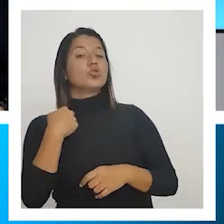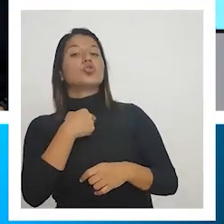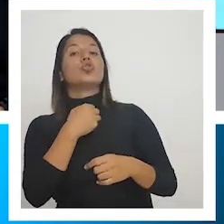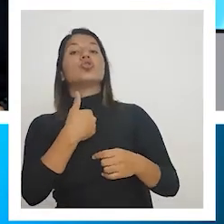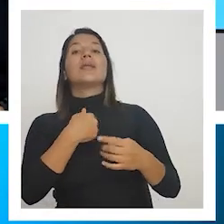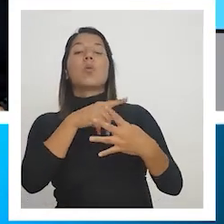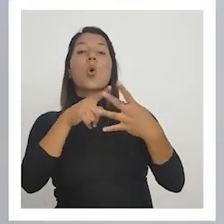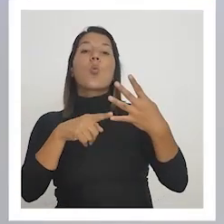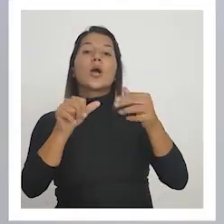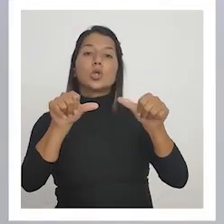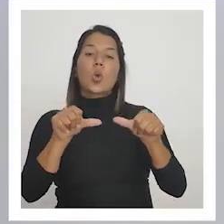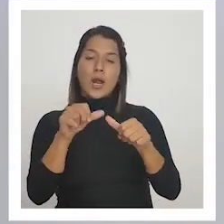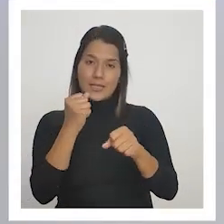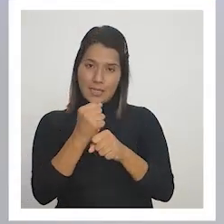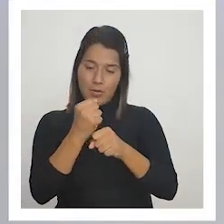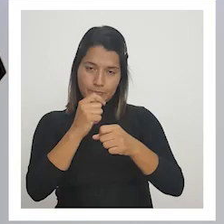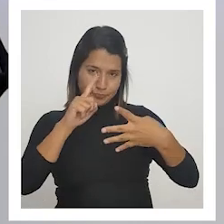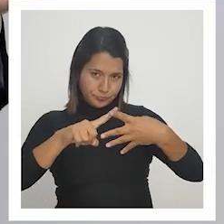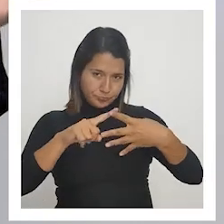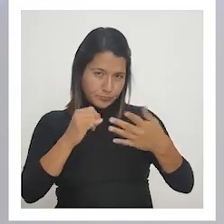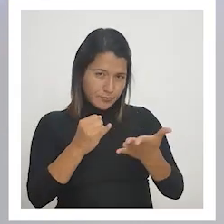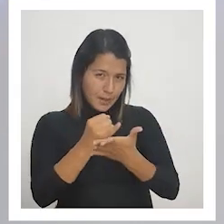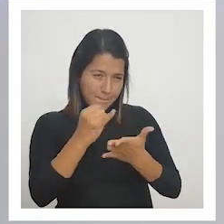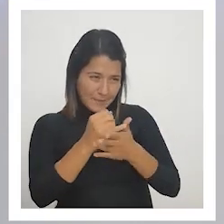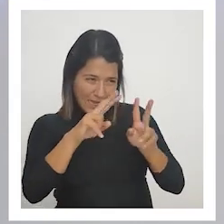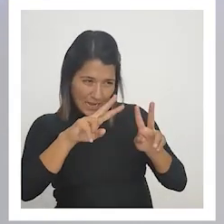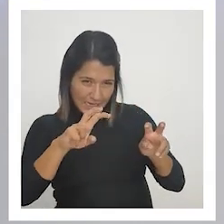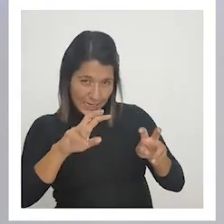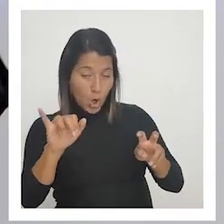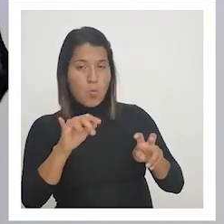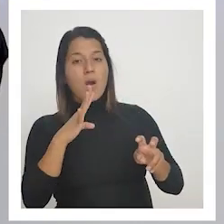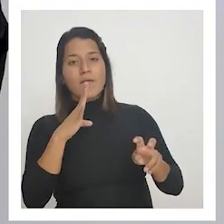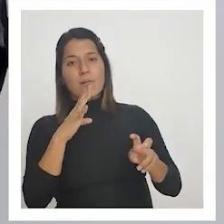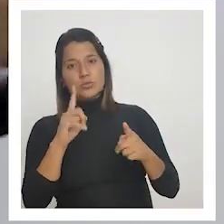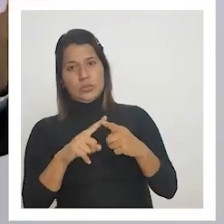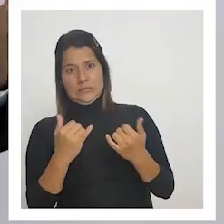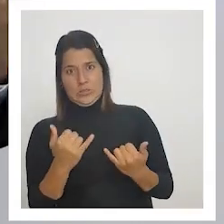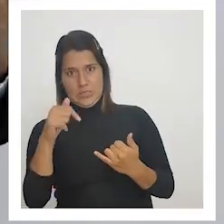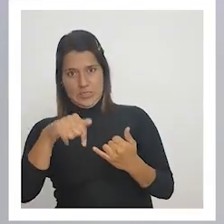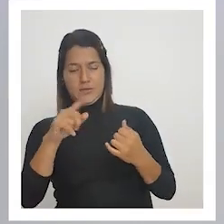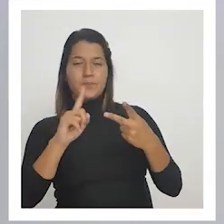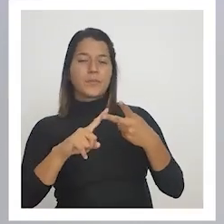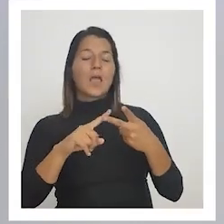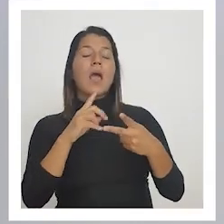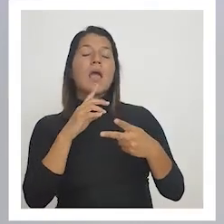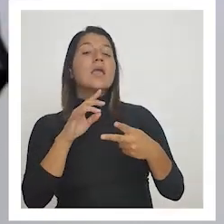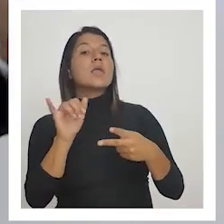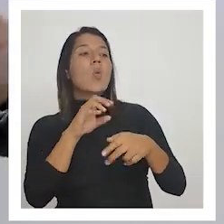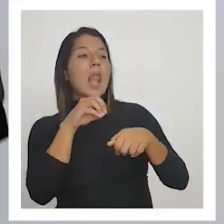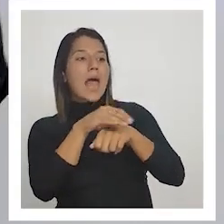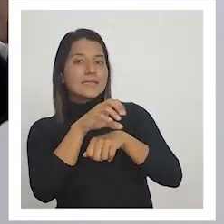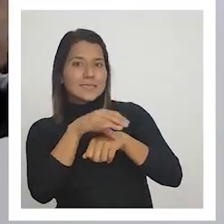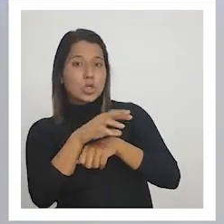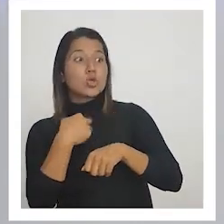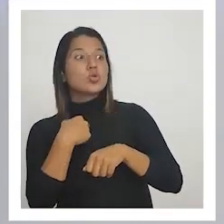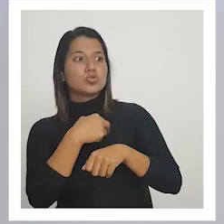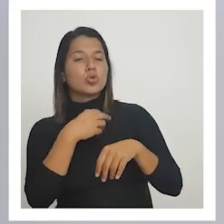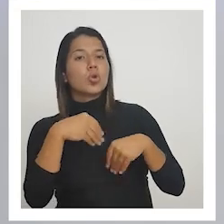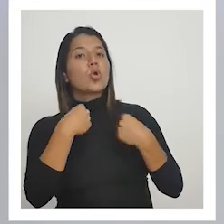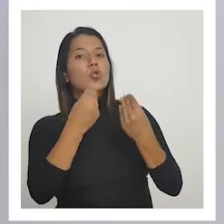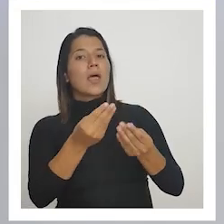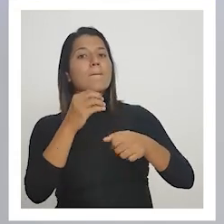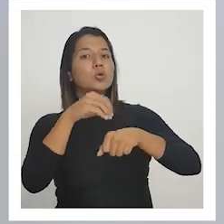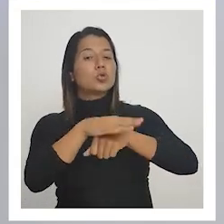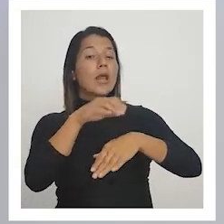análisis, que es un poco lo que hemos conversado hasta ahora. La parte de asesoría, que asesoramos a actores del ecosistema en temas de políticas públicas, de programas y